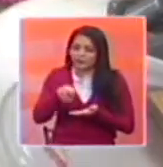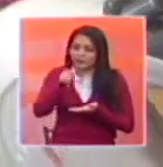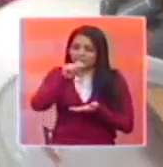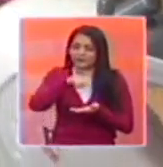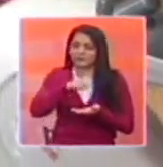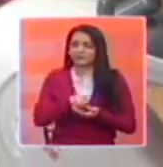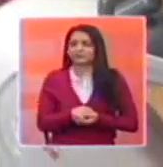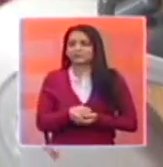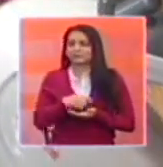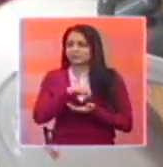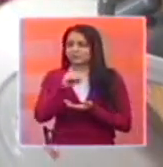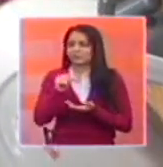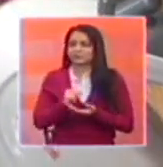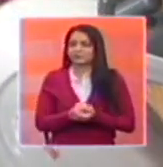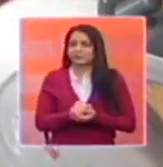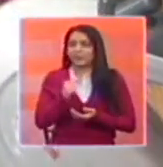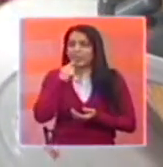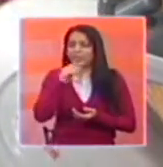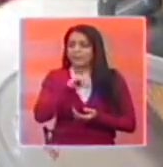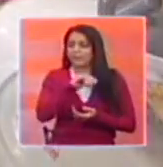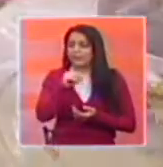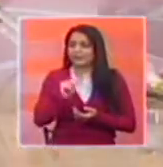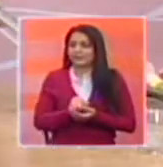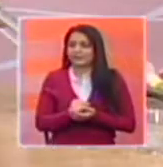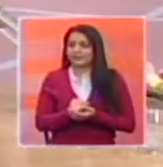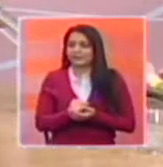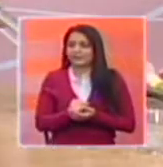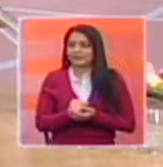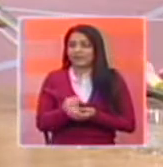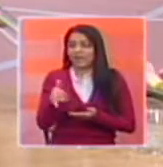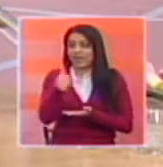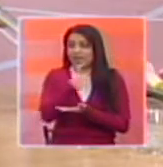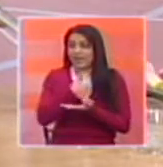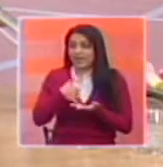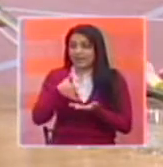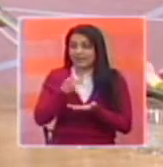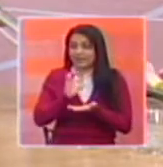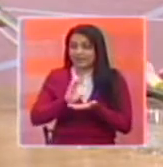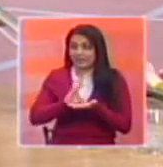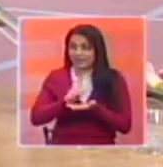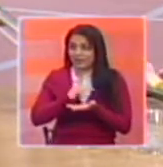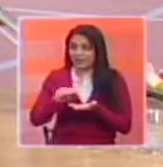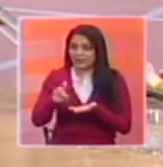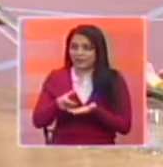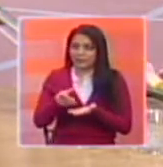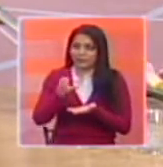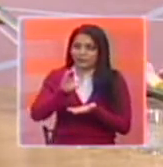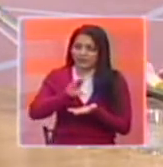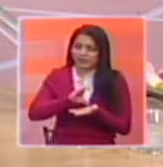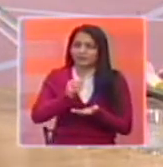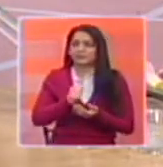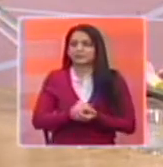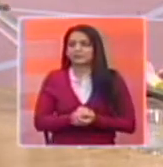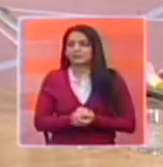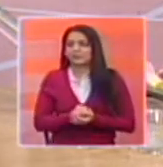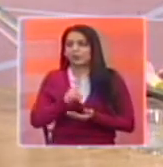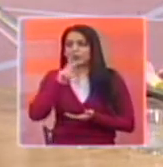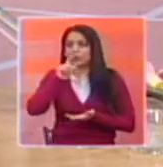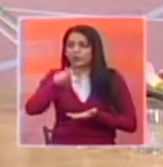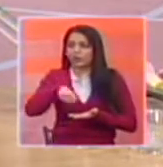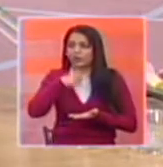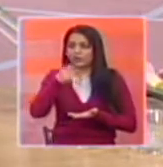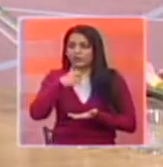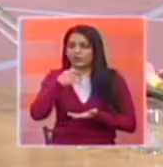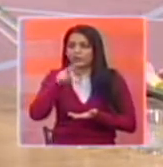ya. Una pizca de sal. Ya. Media taza de aceite. Media taza de aceite, ya. Dos cucharaditas de